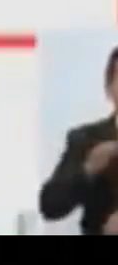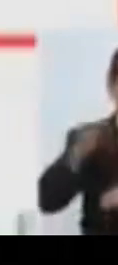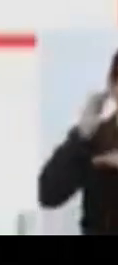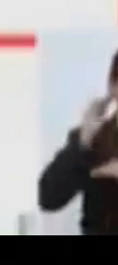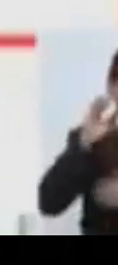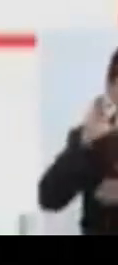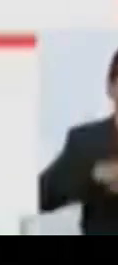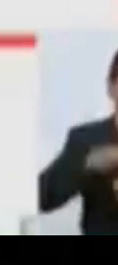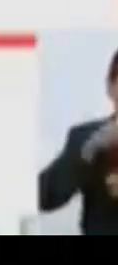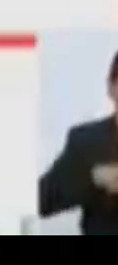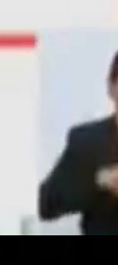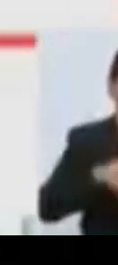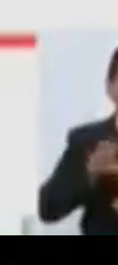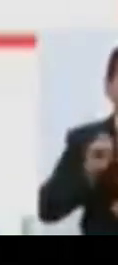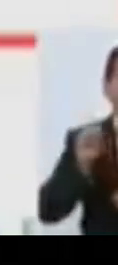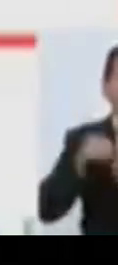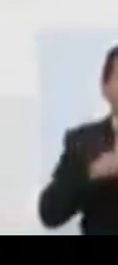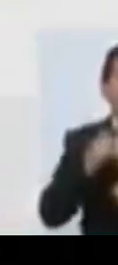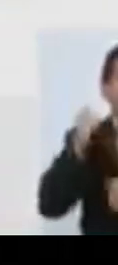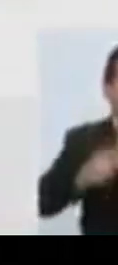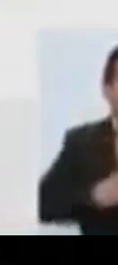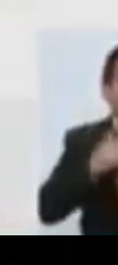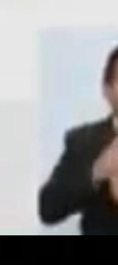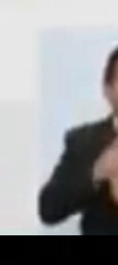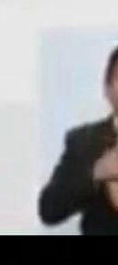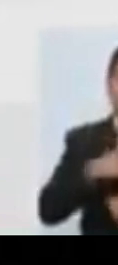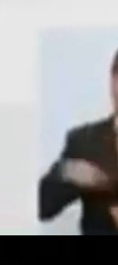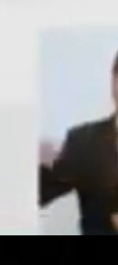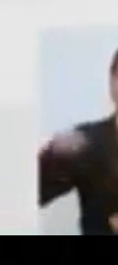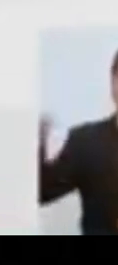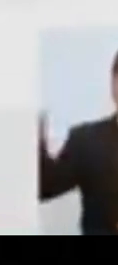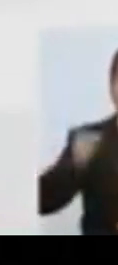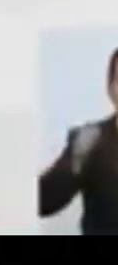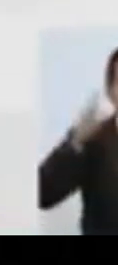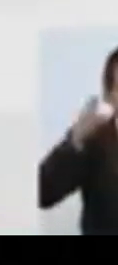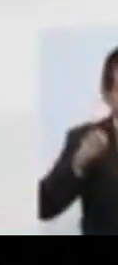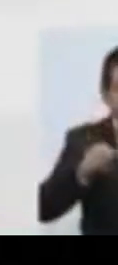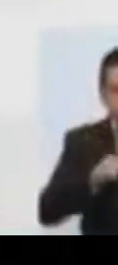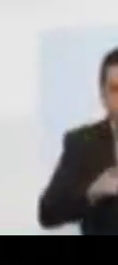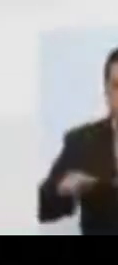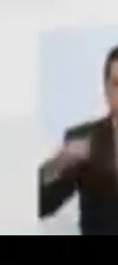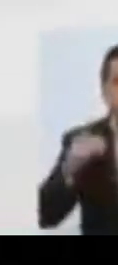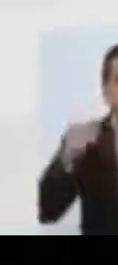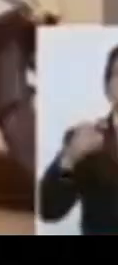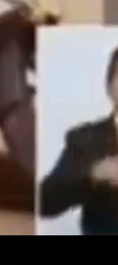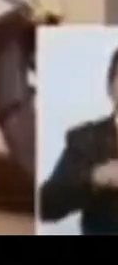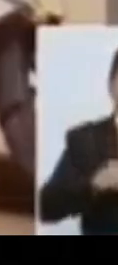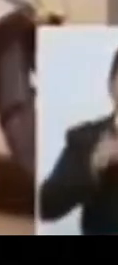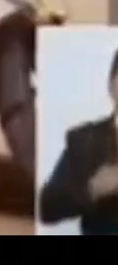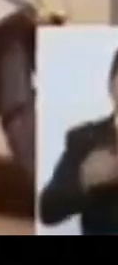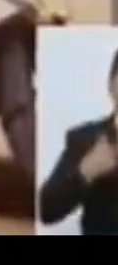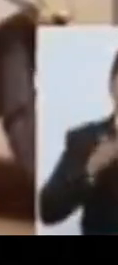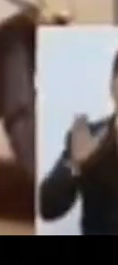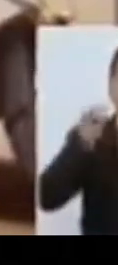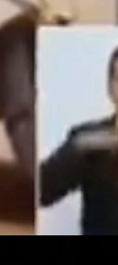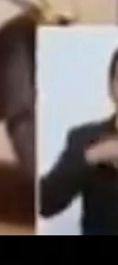sacar 50 millones por año, tienen que ser investigados y seguir el mismo camino que ha seguido la señora